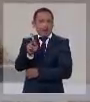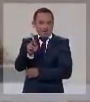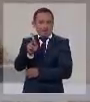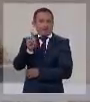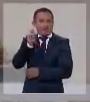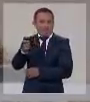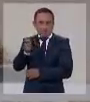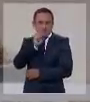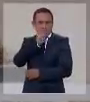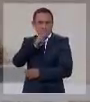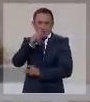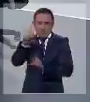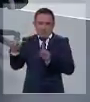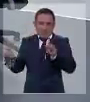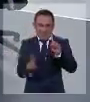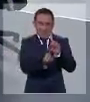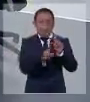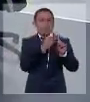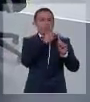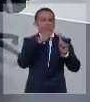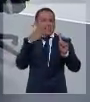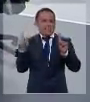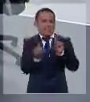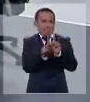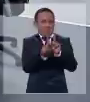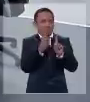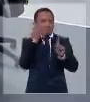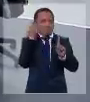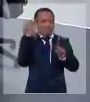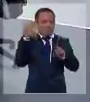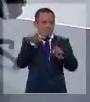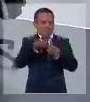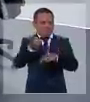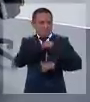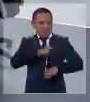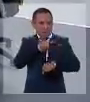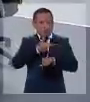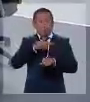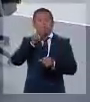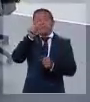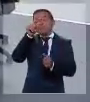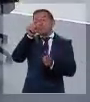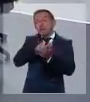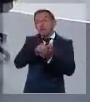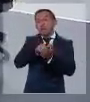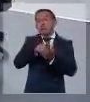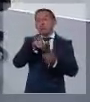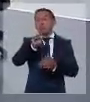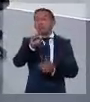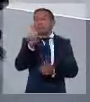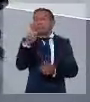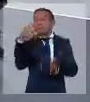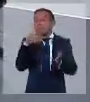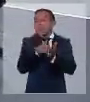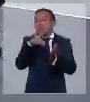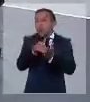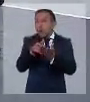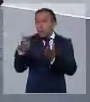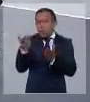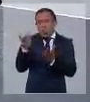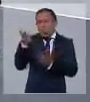José Antonio Meade, más dinero, 1.963 millones, que lo que gastaron en la formación y en